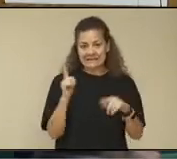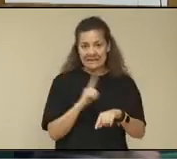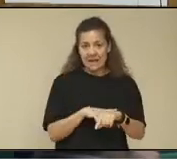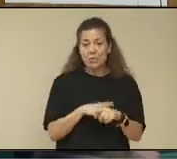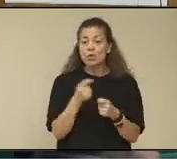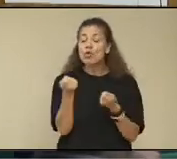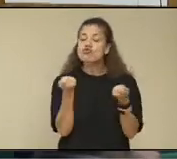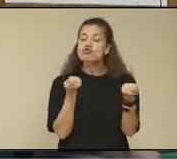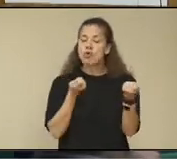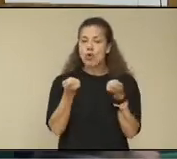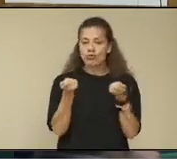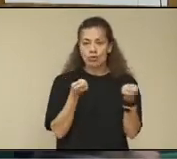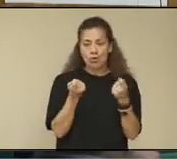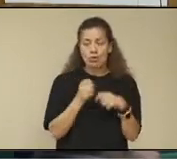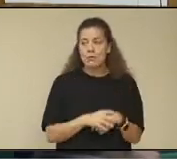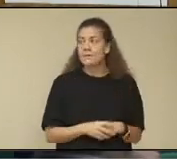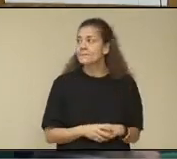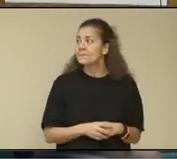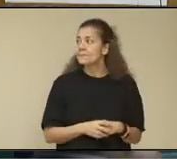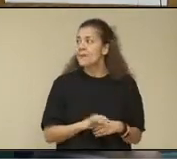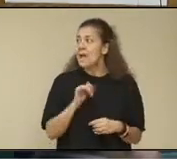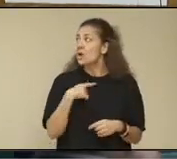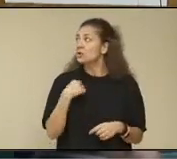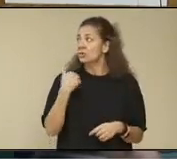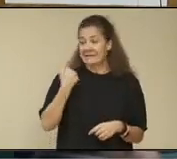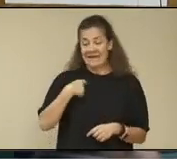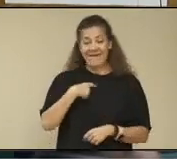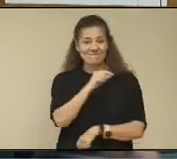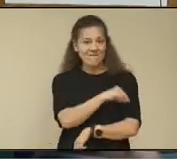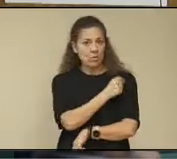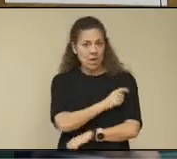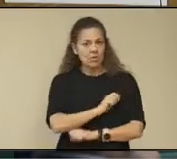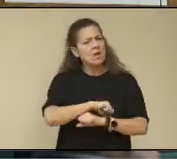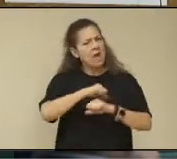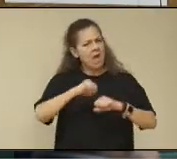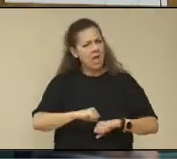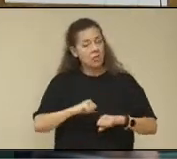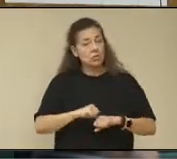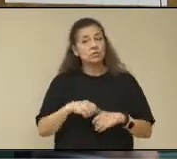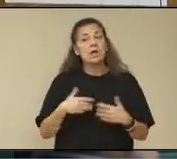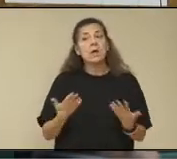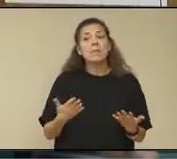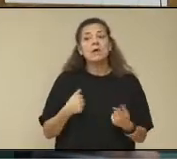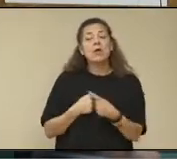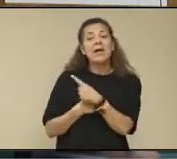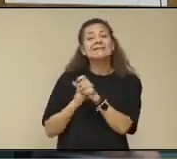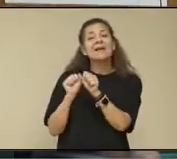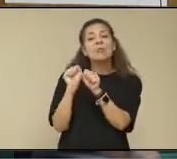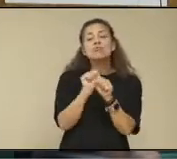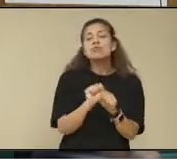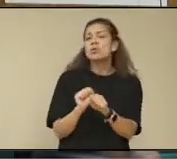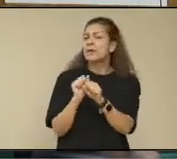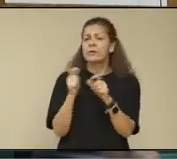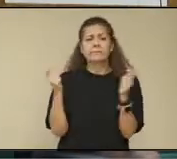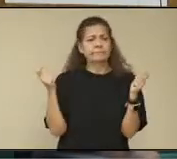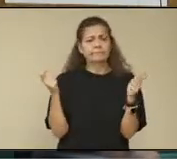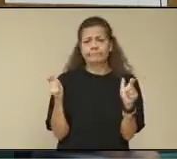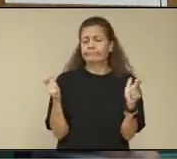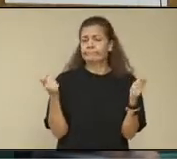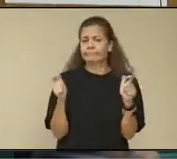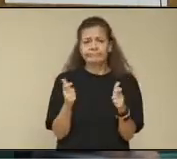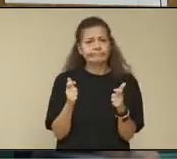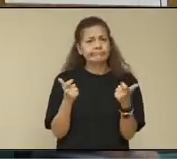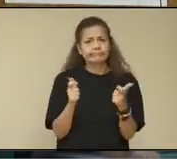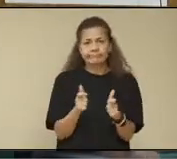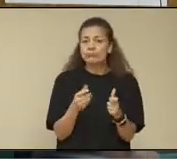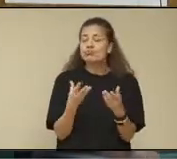control y en los vacunados adultos. Lo que pasa es que esta protección iba disminuyendo